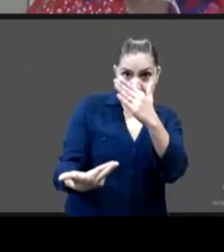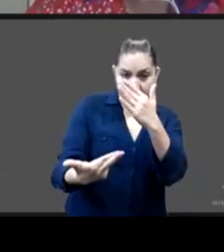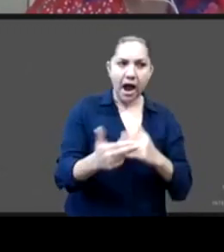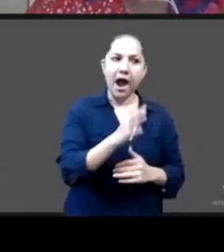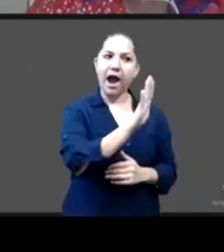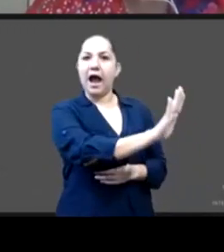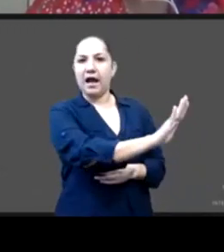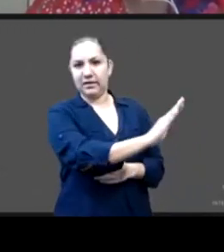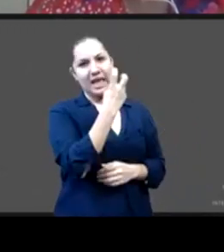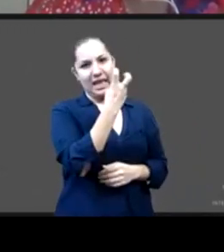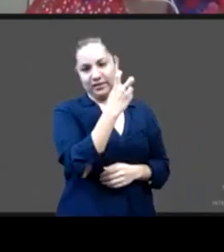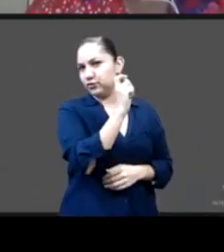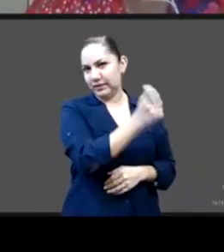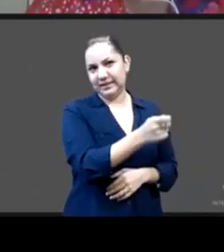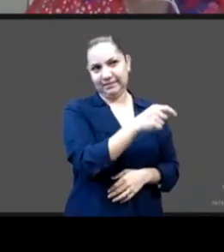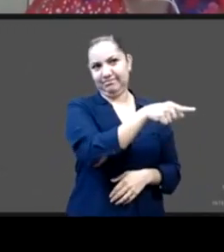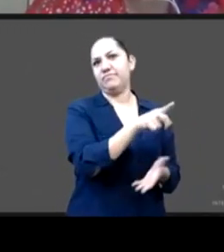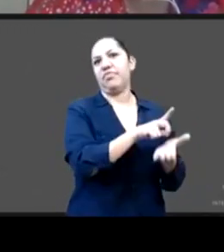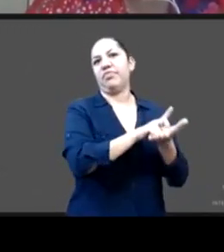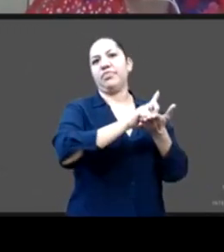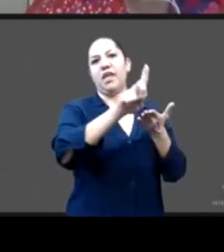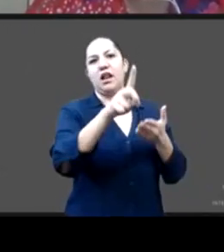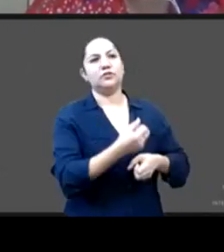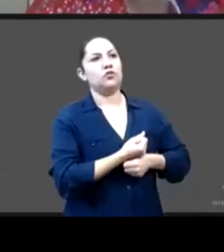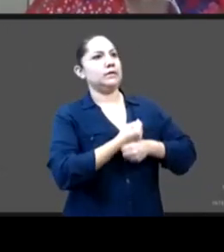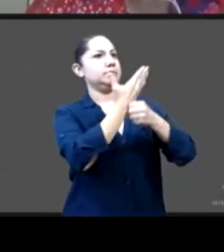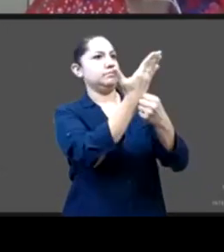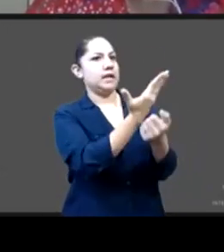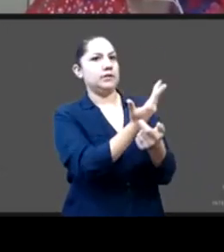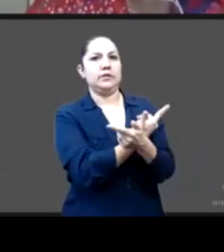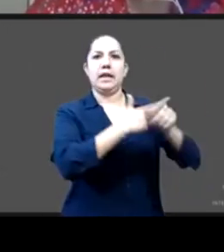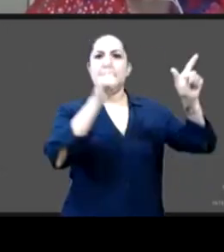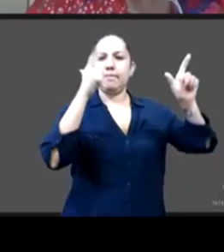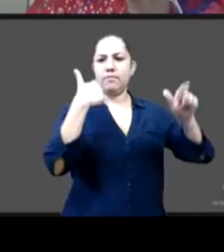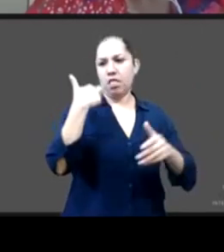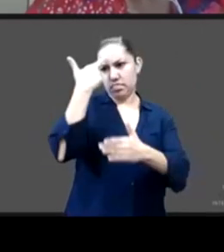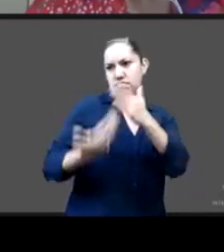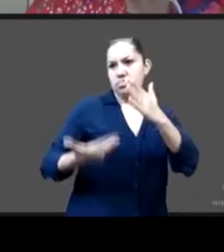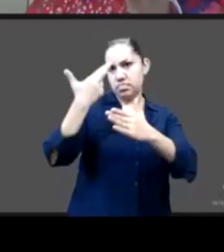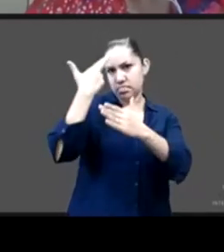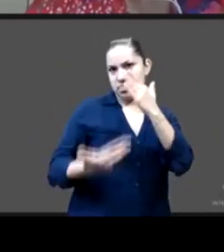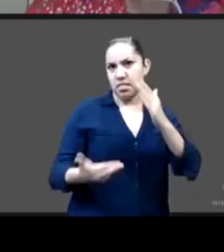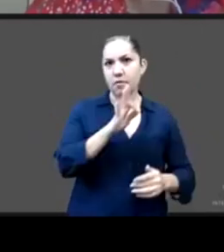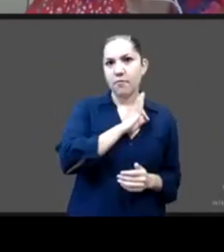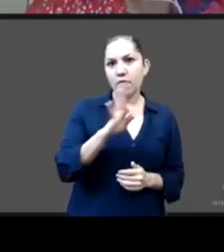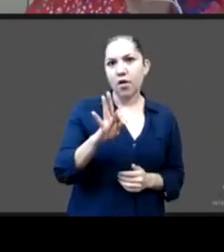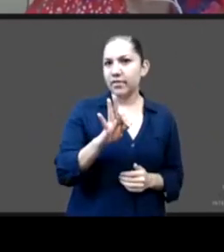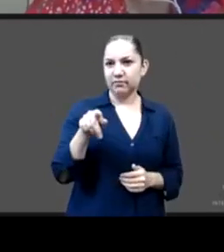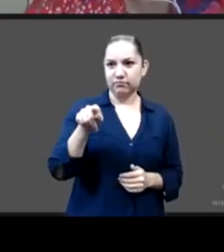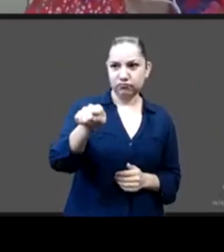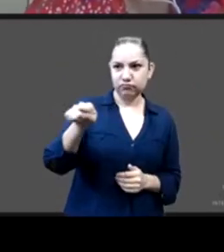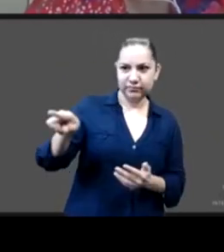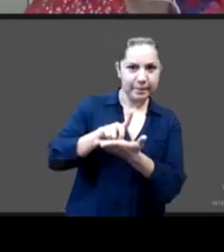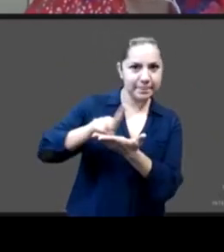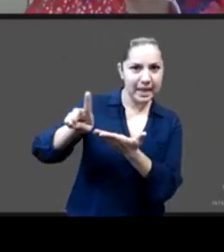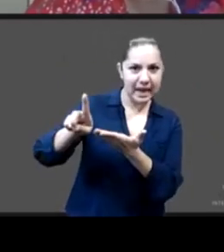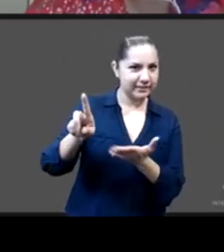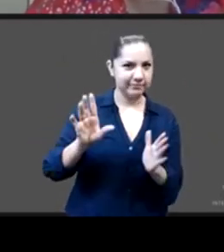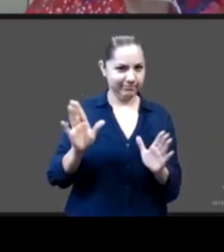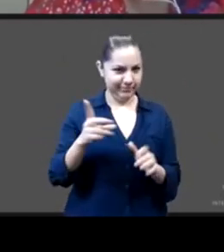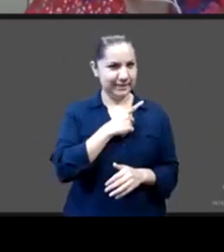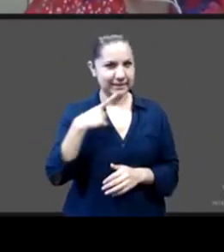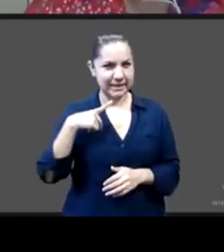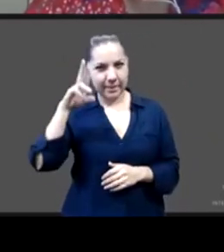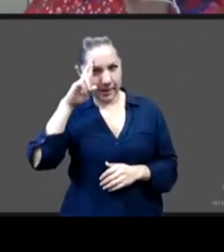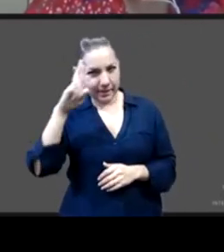las tecnologías de información. Y tenemos un triple pendiente en México que está correlacionado por la